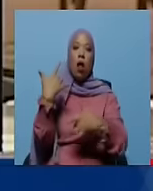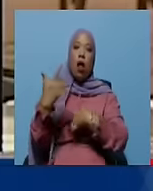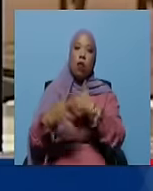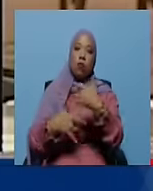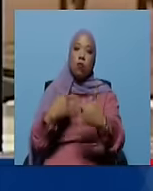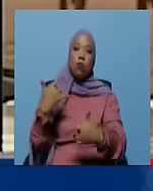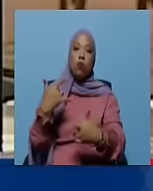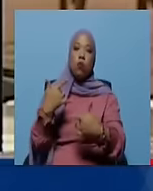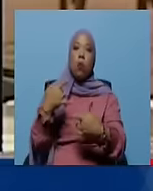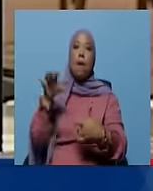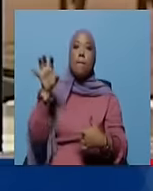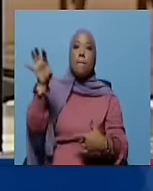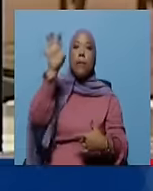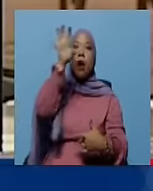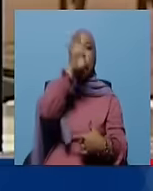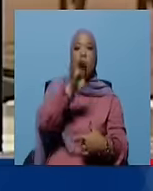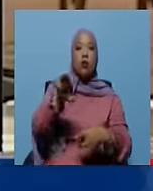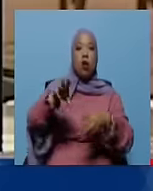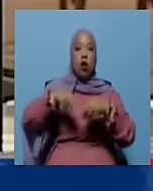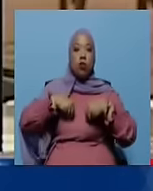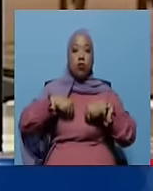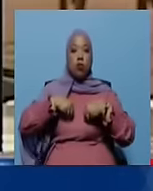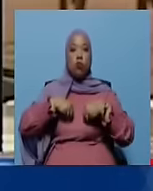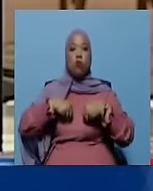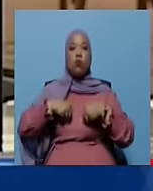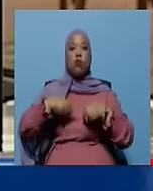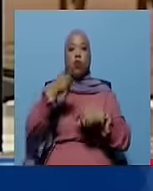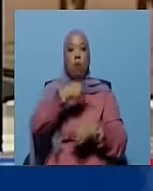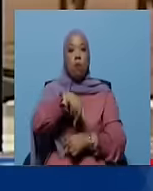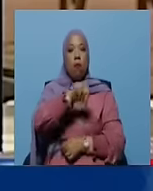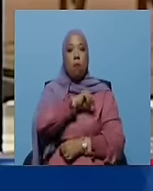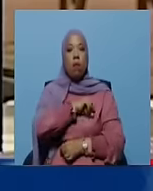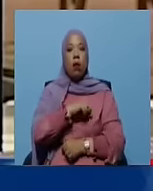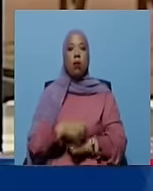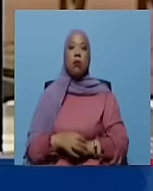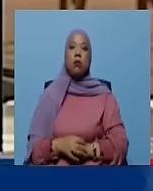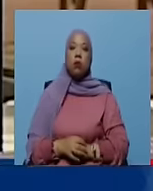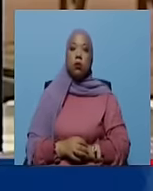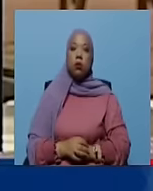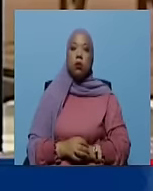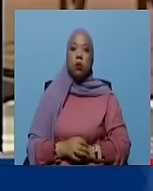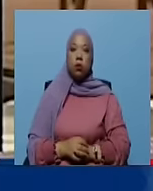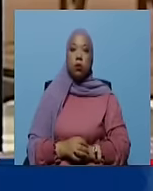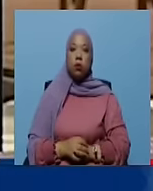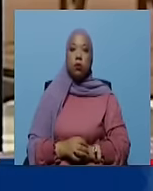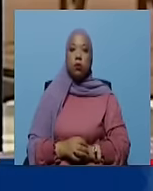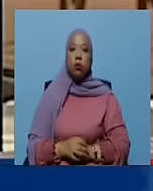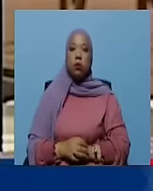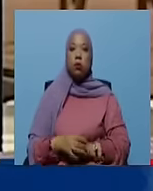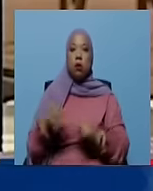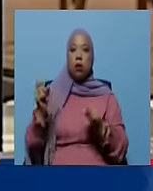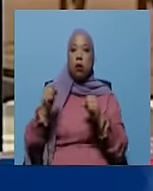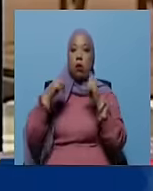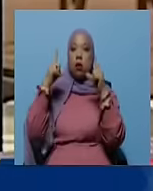Países enteros la han asumido, por ejemplo, como España. Es